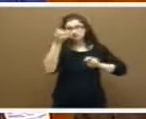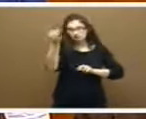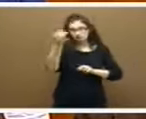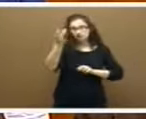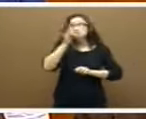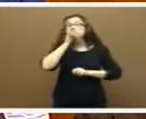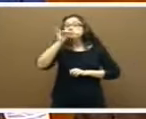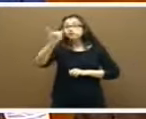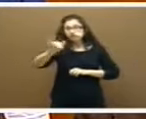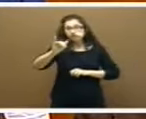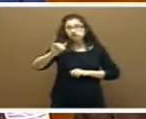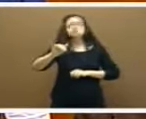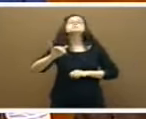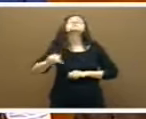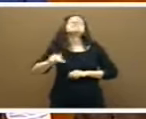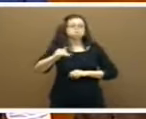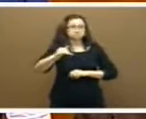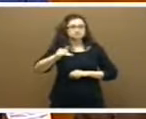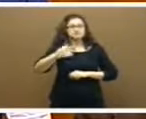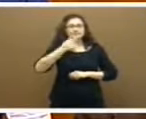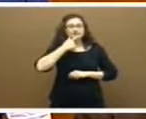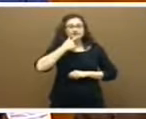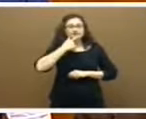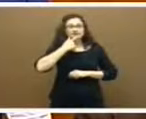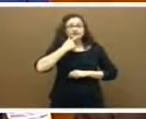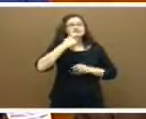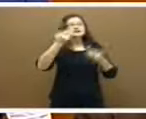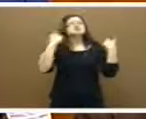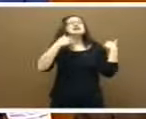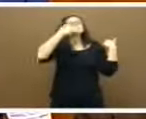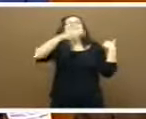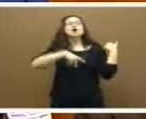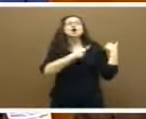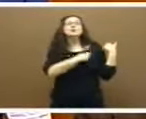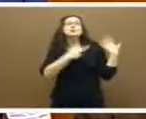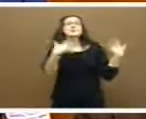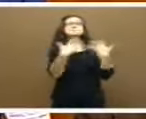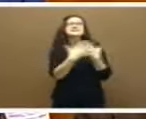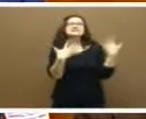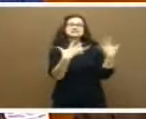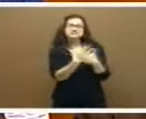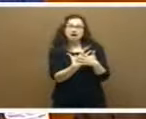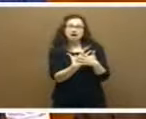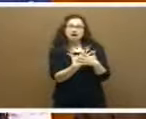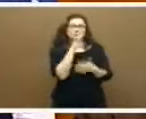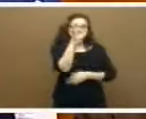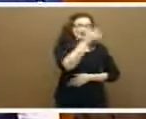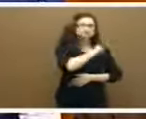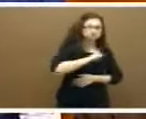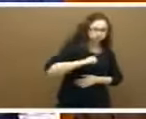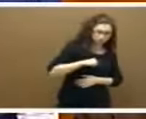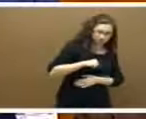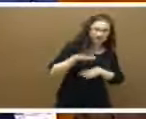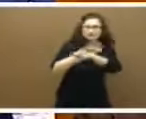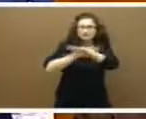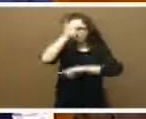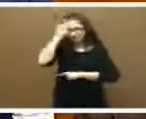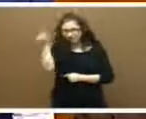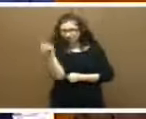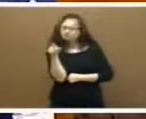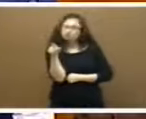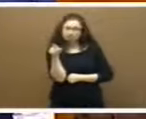condiciones socioeconómicas de nuestra comunidad autónoma, es a la Comisión Mixta Comunidad Autónoma Administración General del Estado.